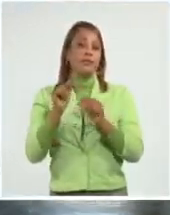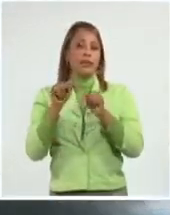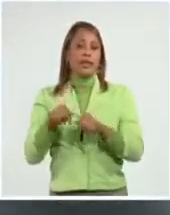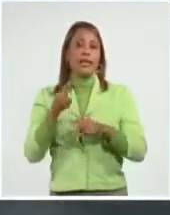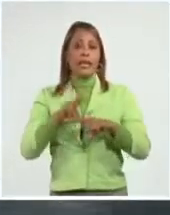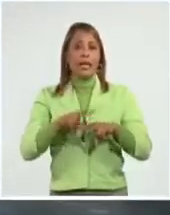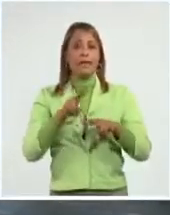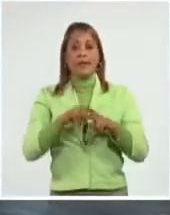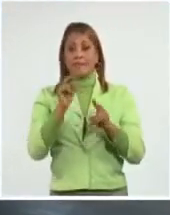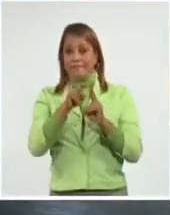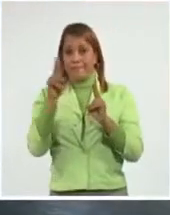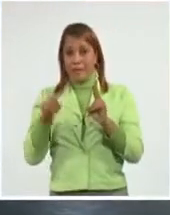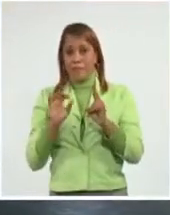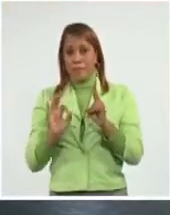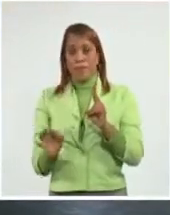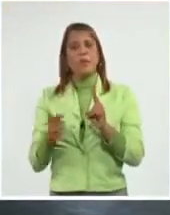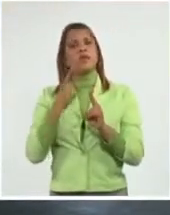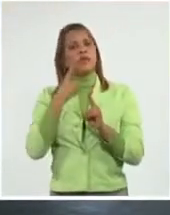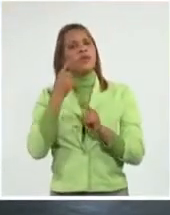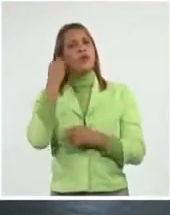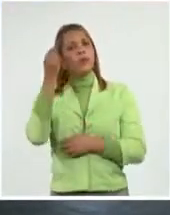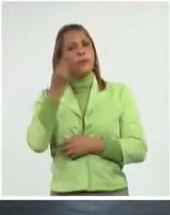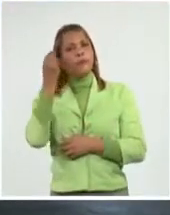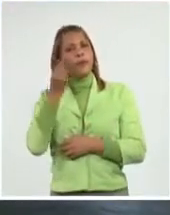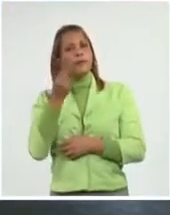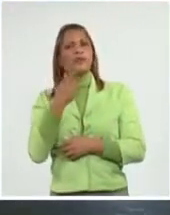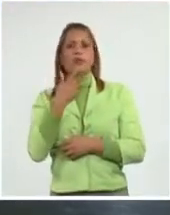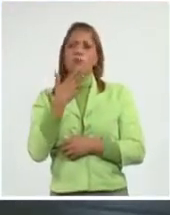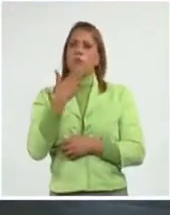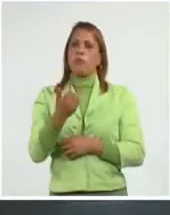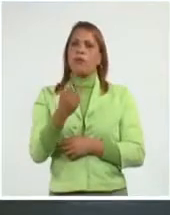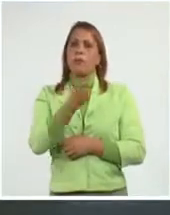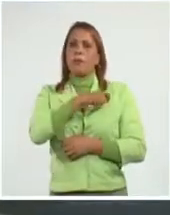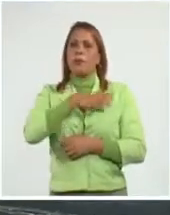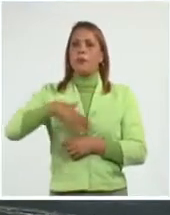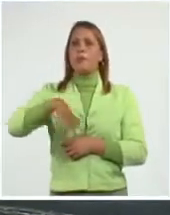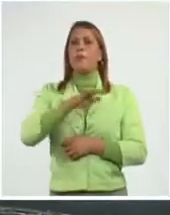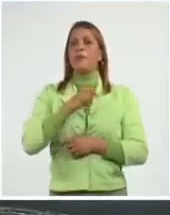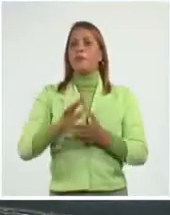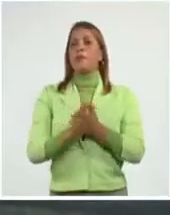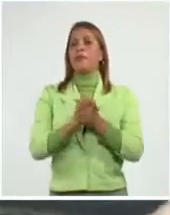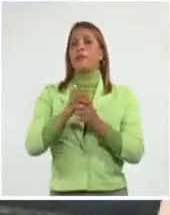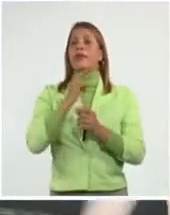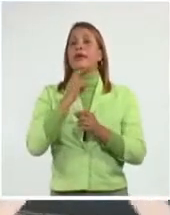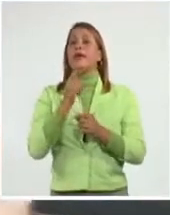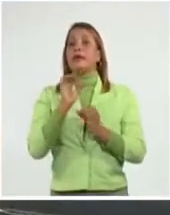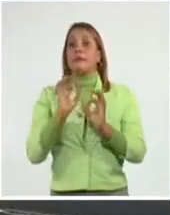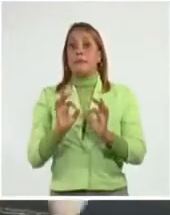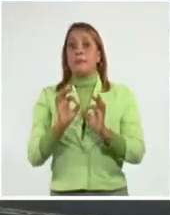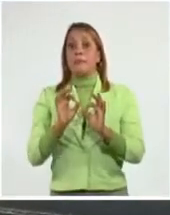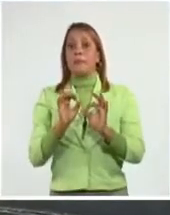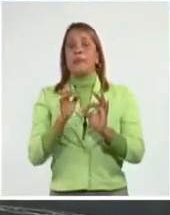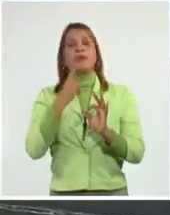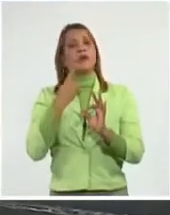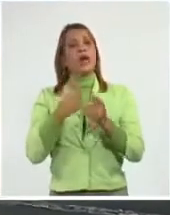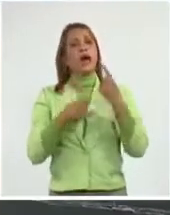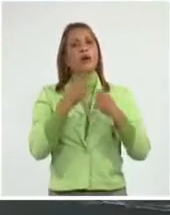últimamente en nuestras temporadas, y que creo que es muy suntuoso para ese público tener este repertorio tan